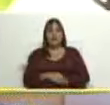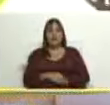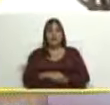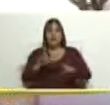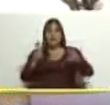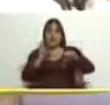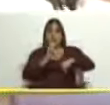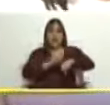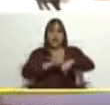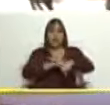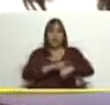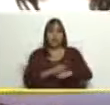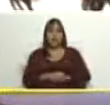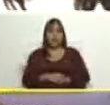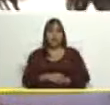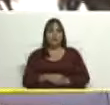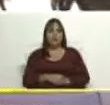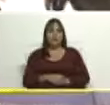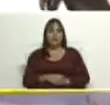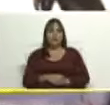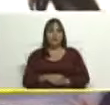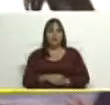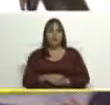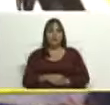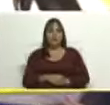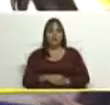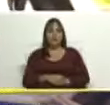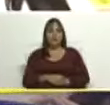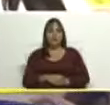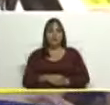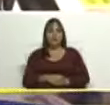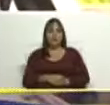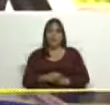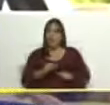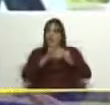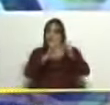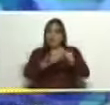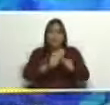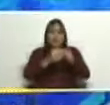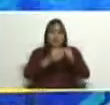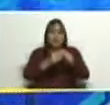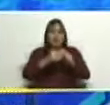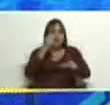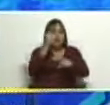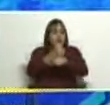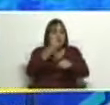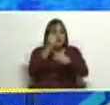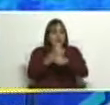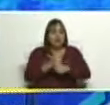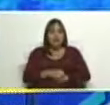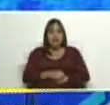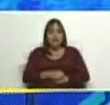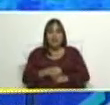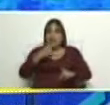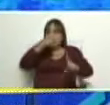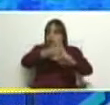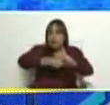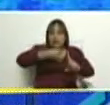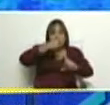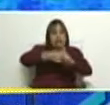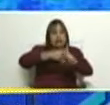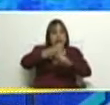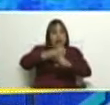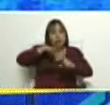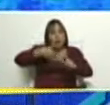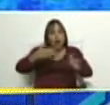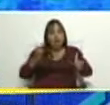etapa, la nueva etapa, la nueva época. Seguir trabajando por una nueva época de transición a un futuro